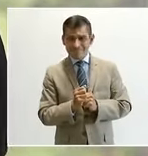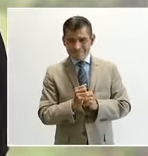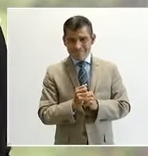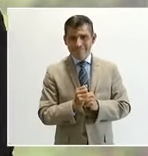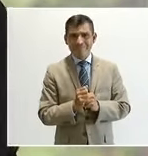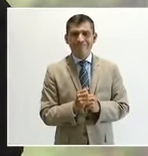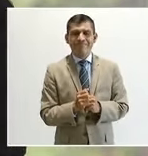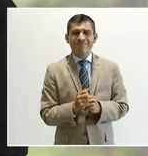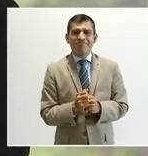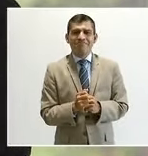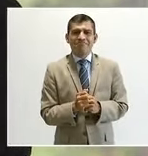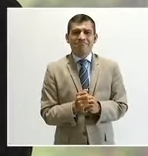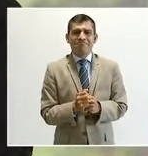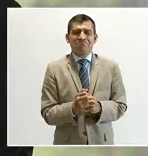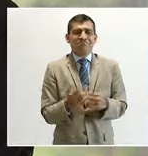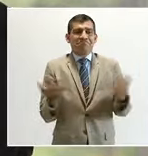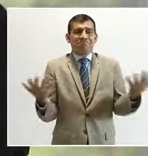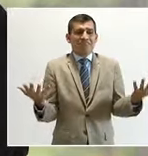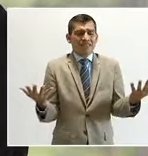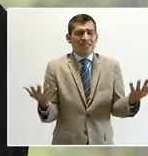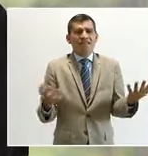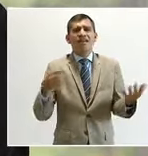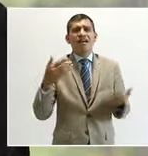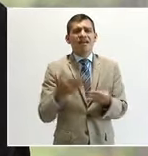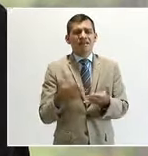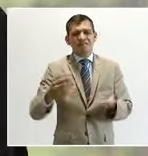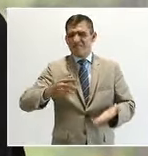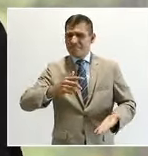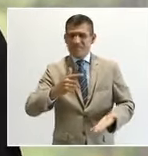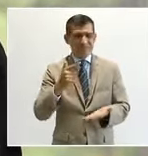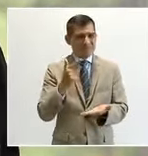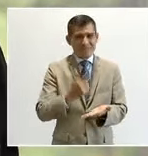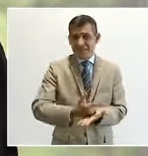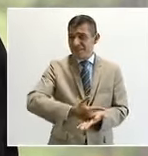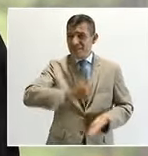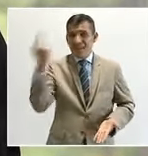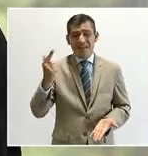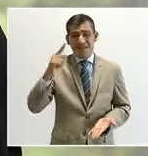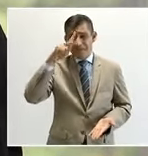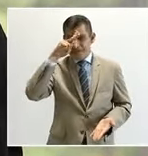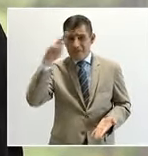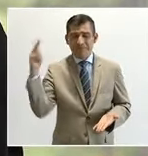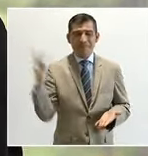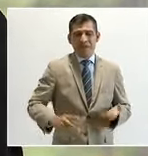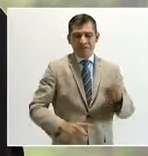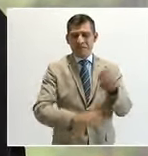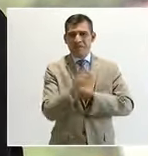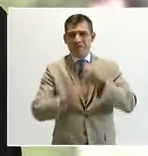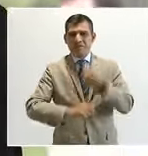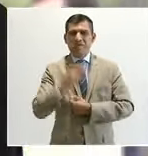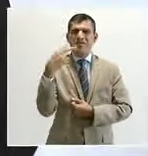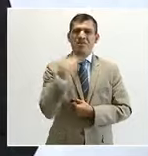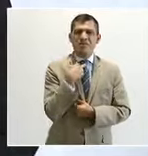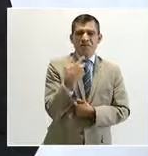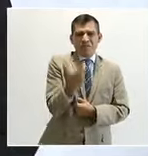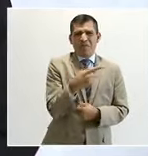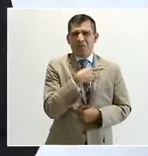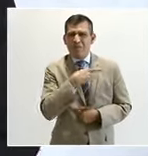no hubo una crisis mayor porque la gente sobre todo los jóvenes